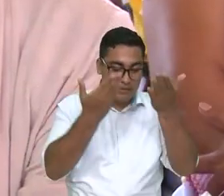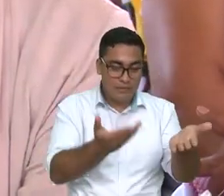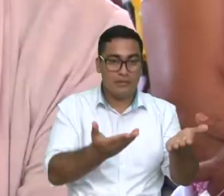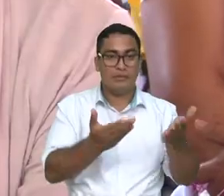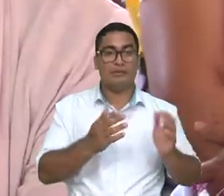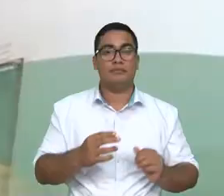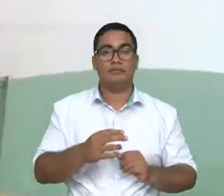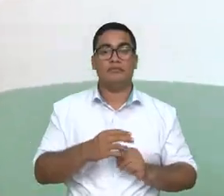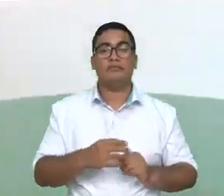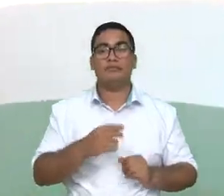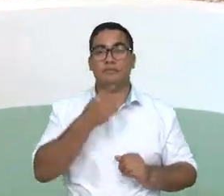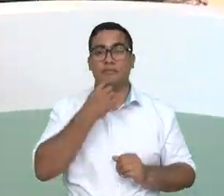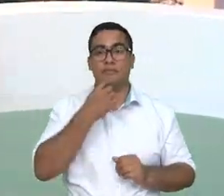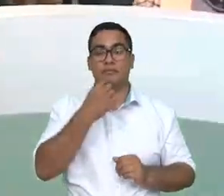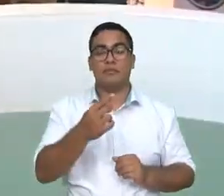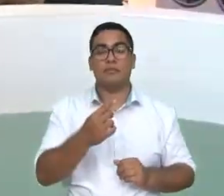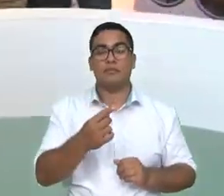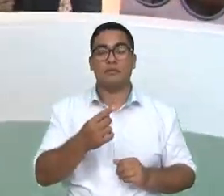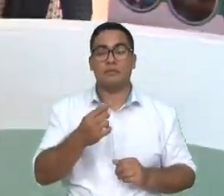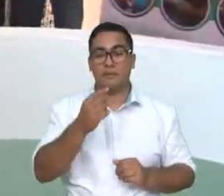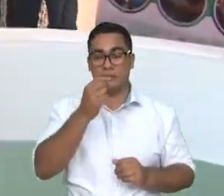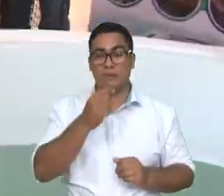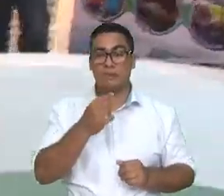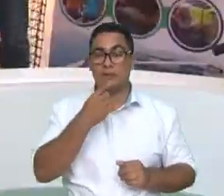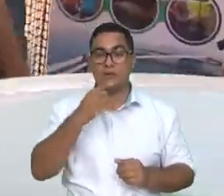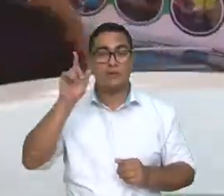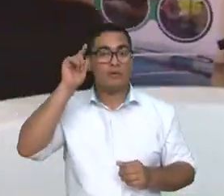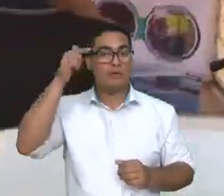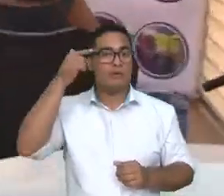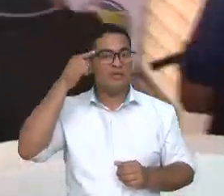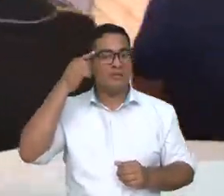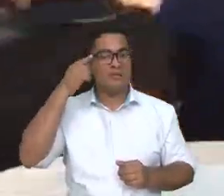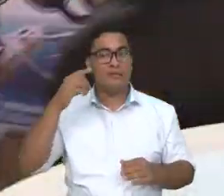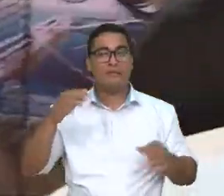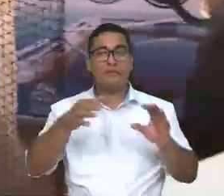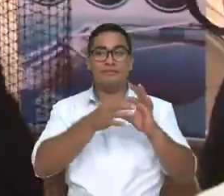estamos haciendo entrega junto con el Gobierno de Reconciliación y